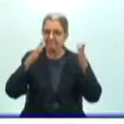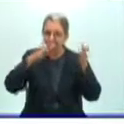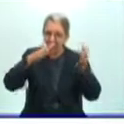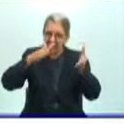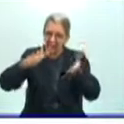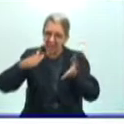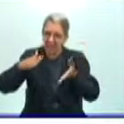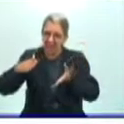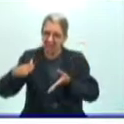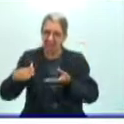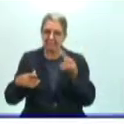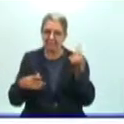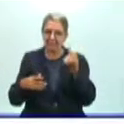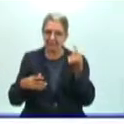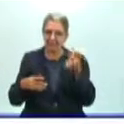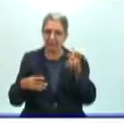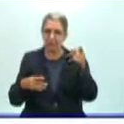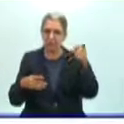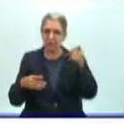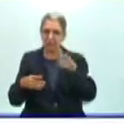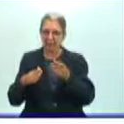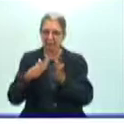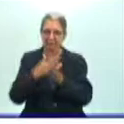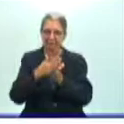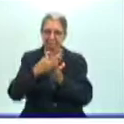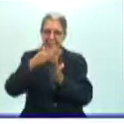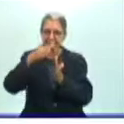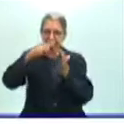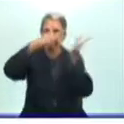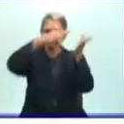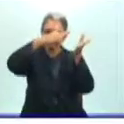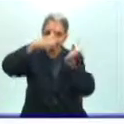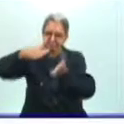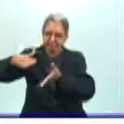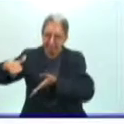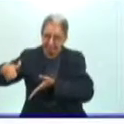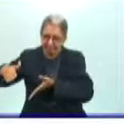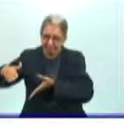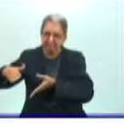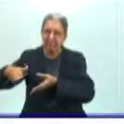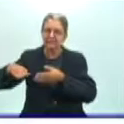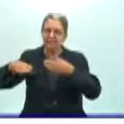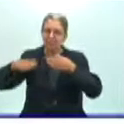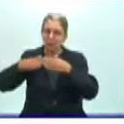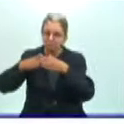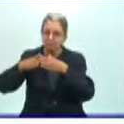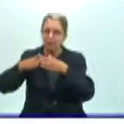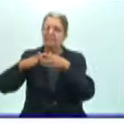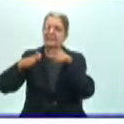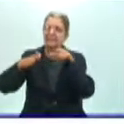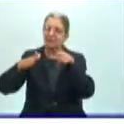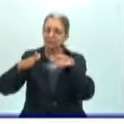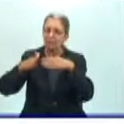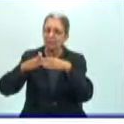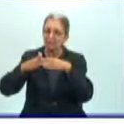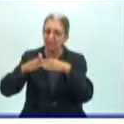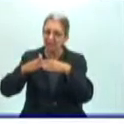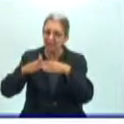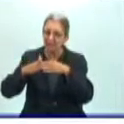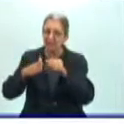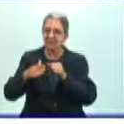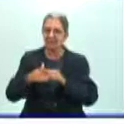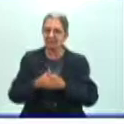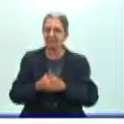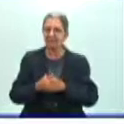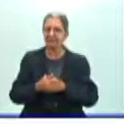una cuerda, una recta paralela a esta cuerda, pero que sea